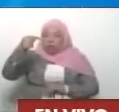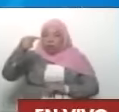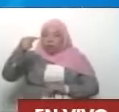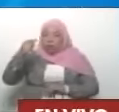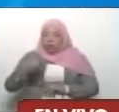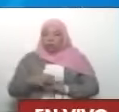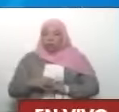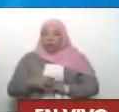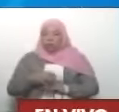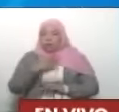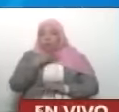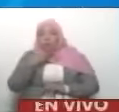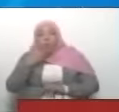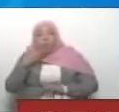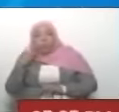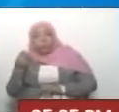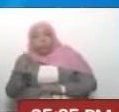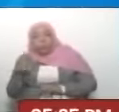más joven,